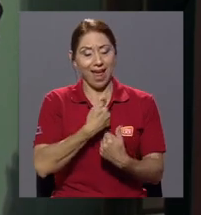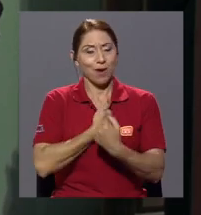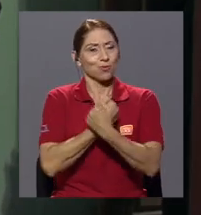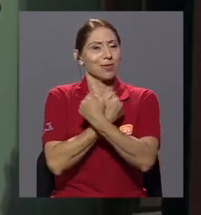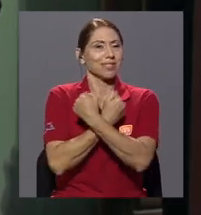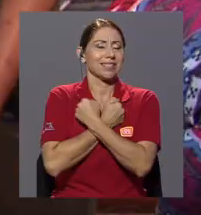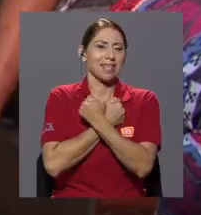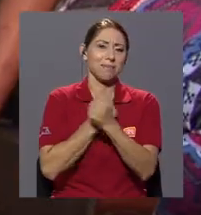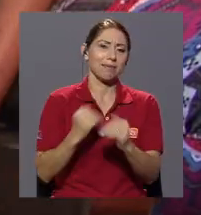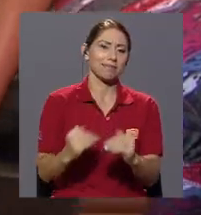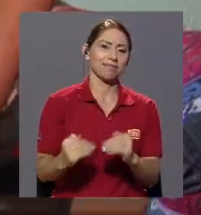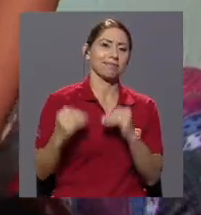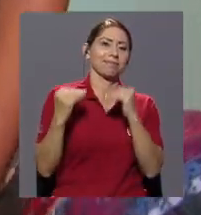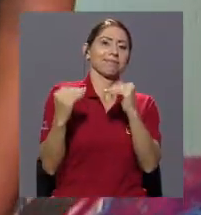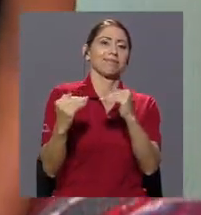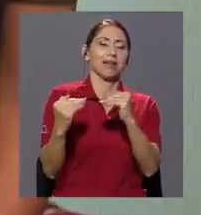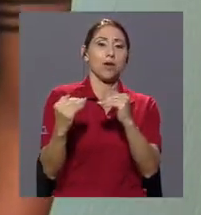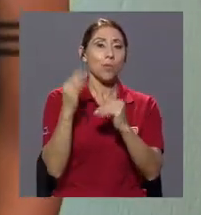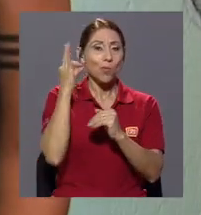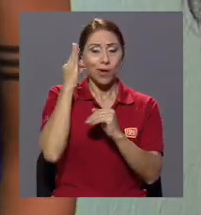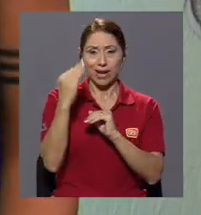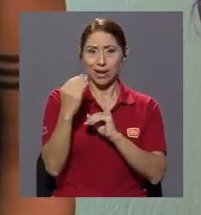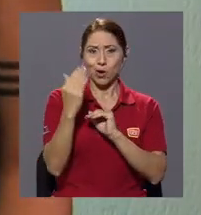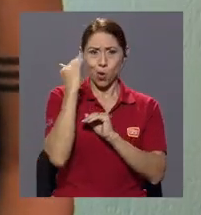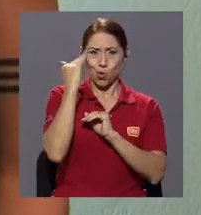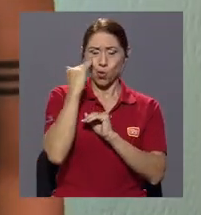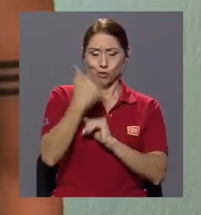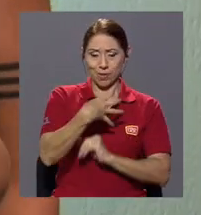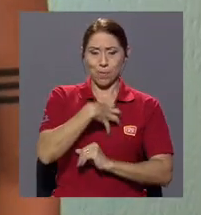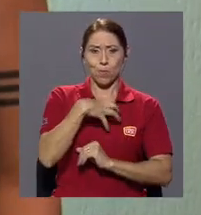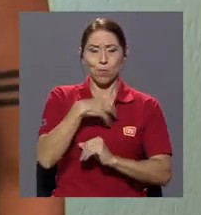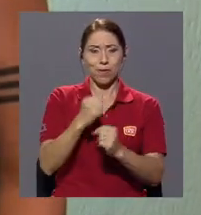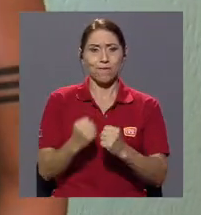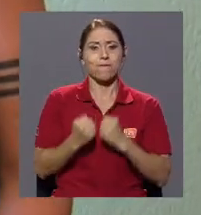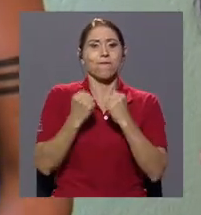elevar el autoestima a conocer su fuerza